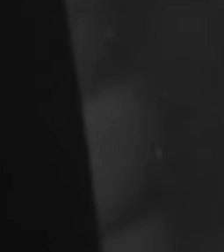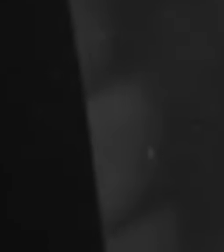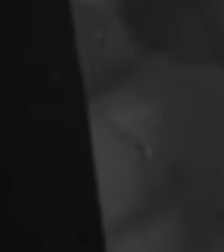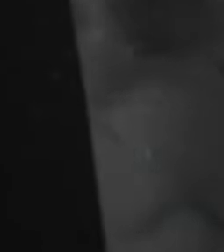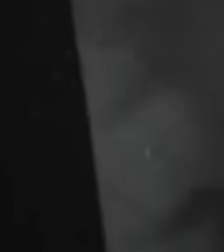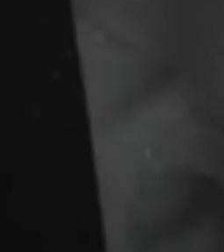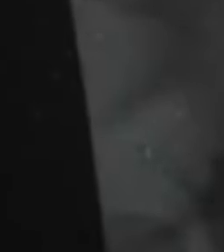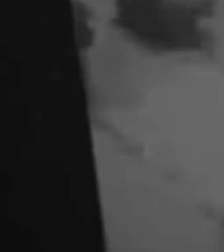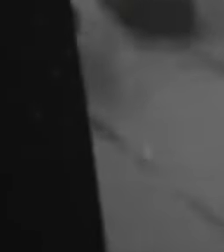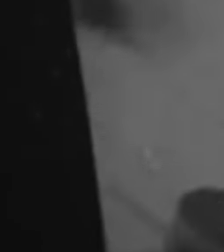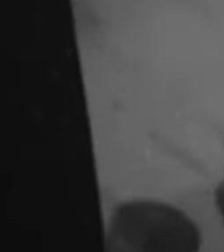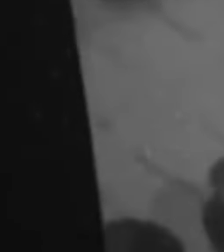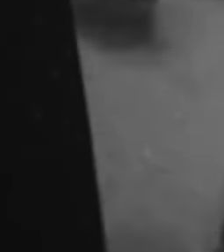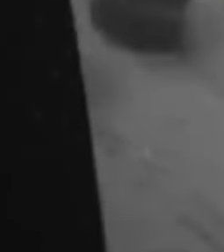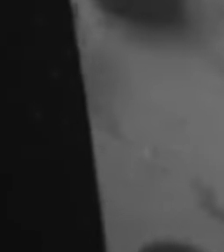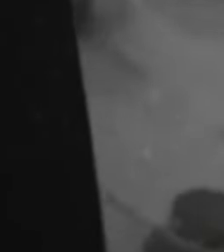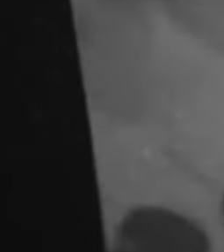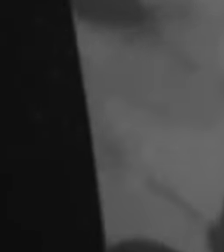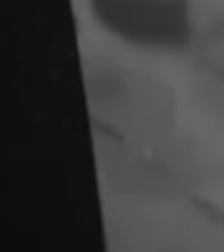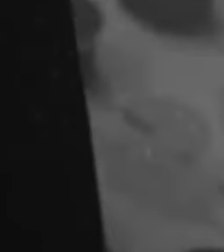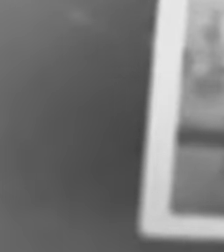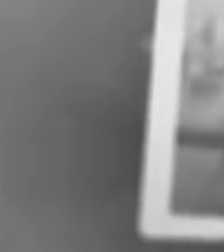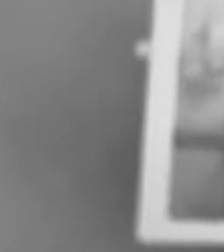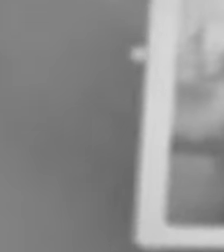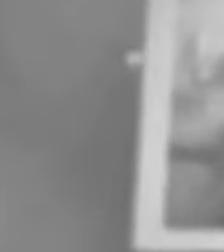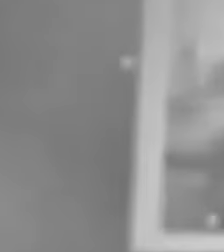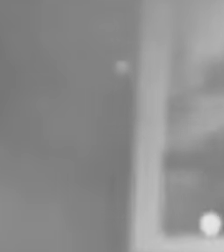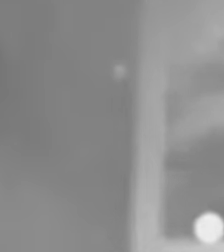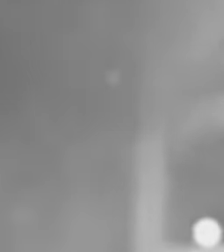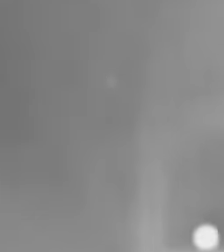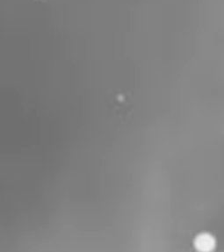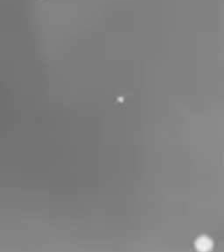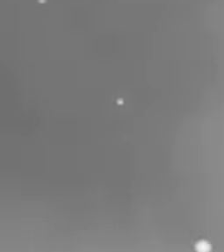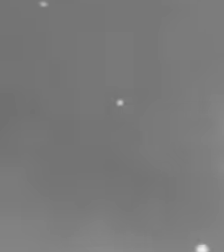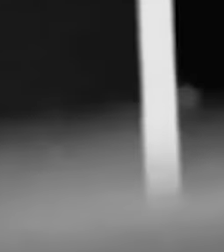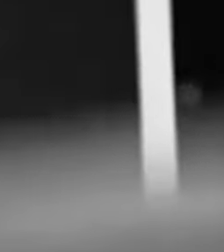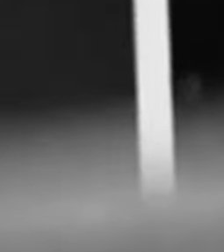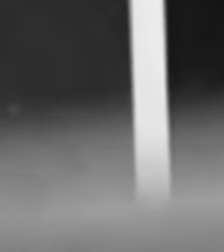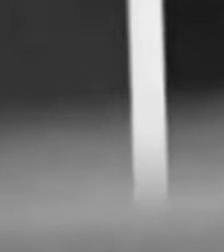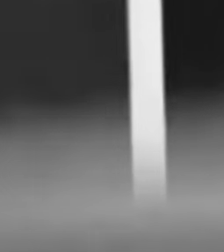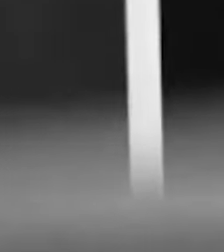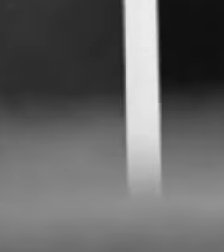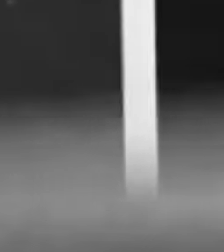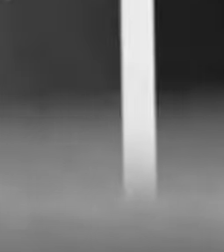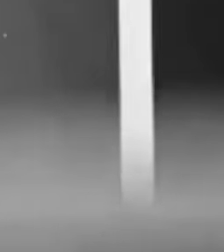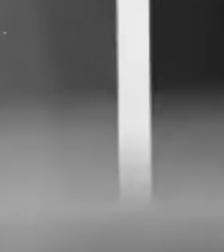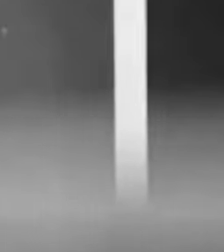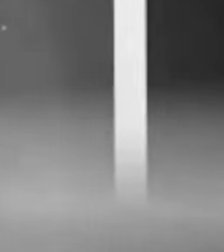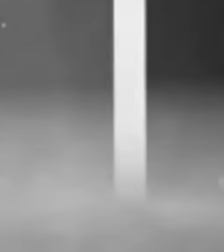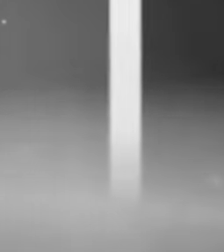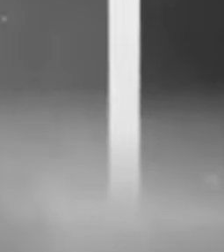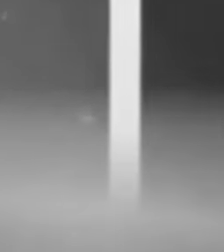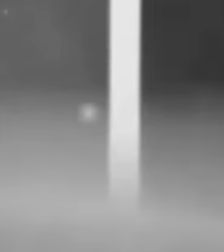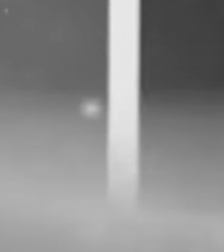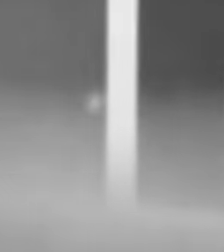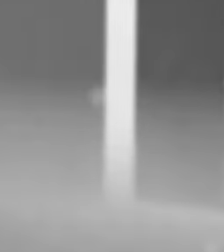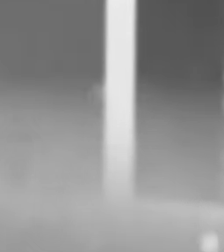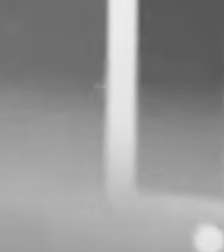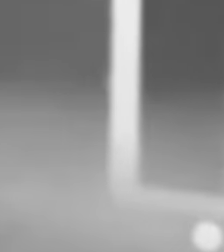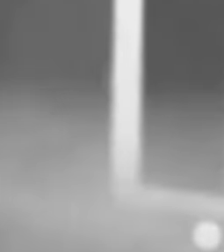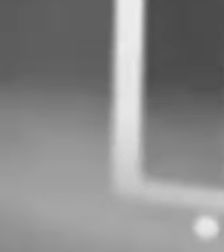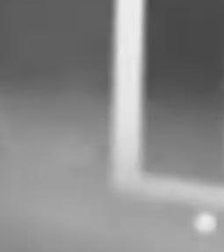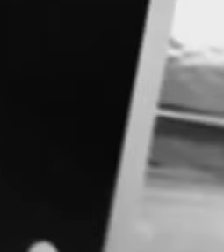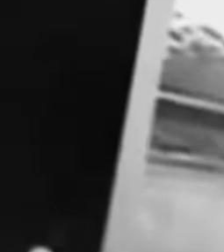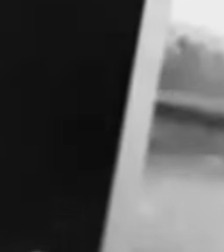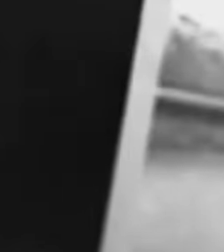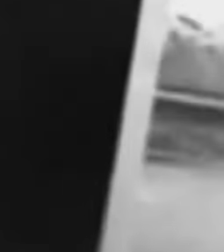colombianos cumple 70 años. Ha sido una aventura llena de imágenes y sonidos inolvidables que nos han